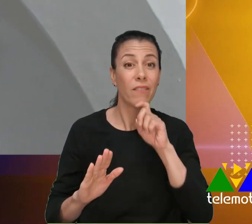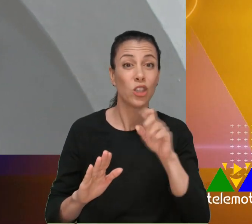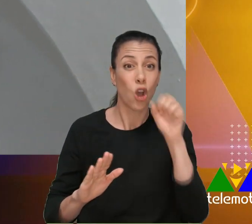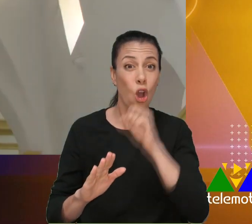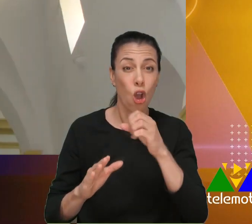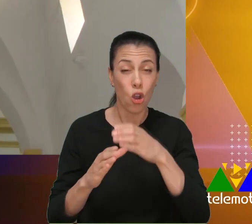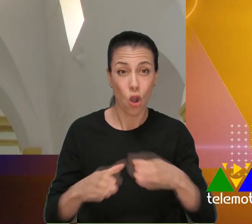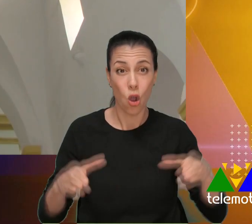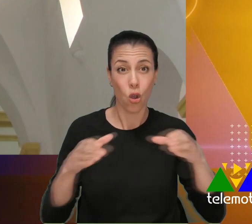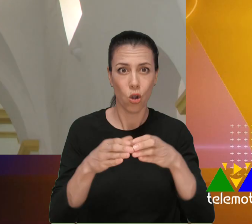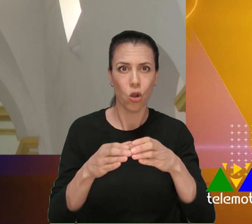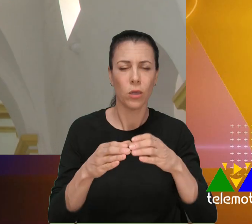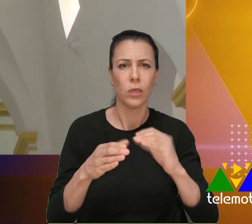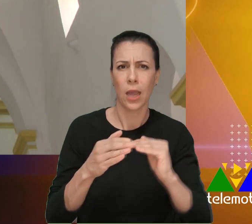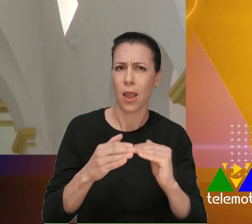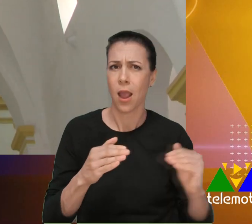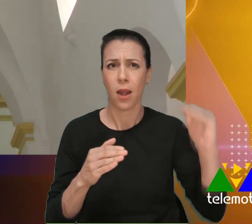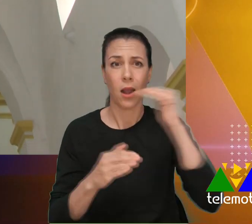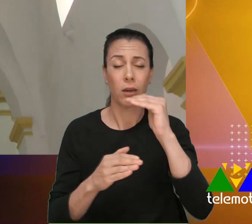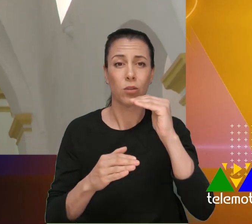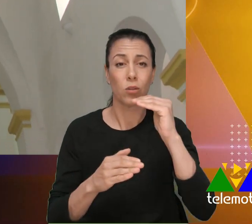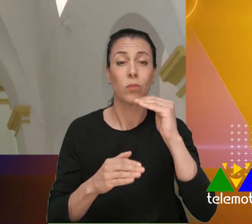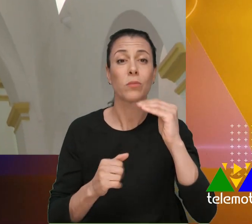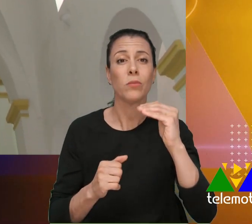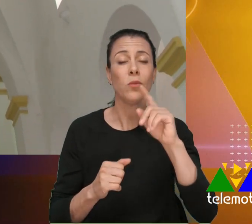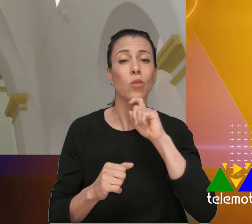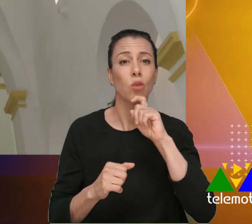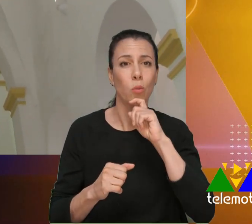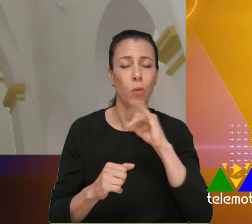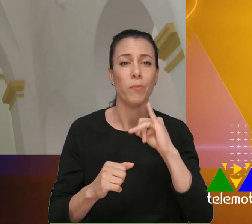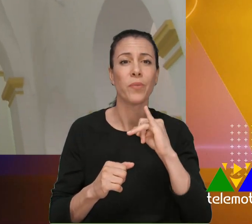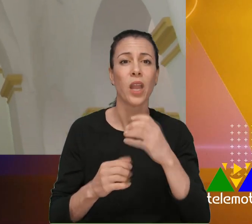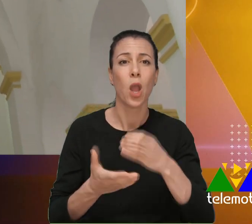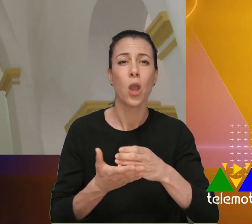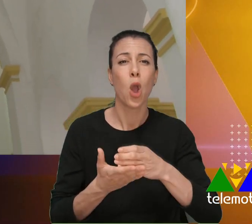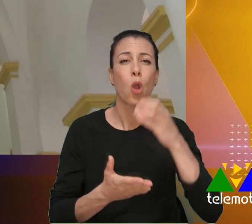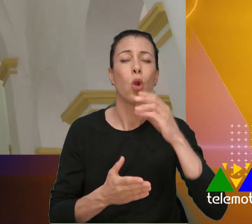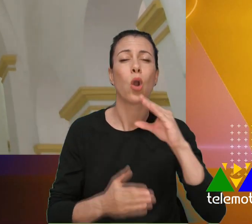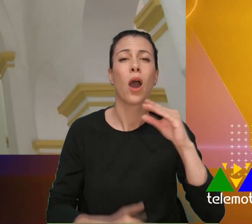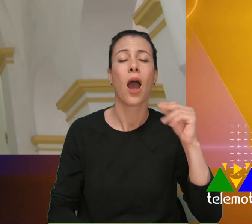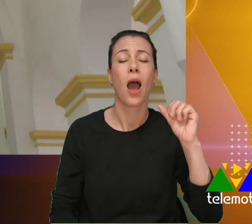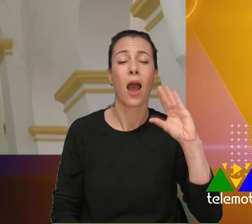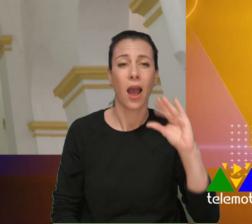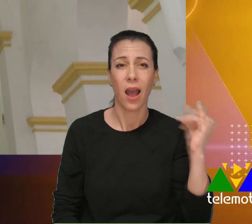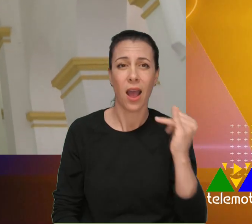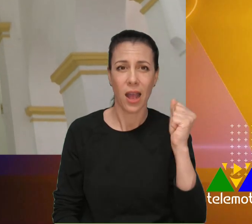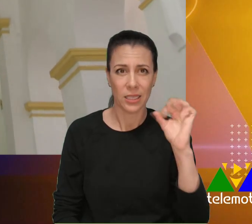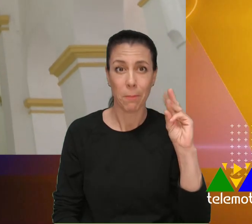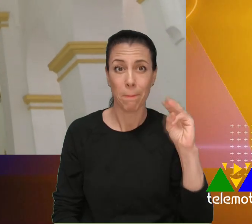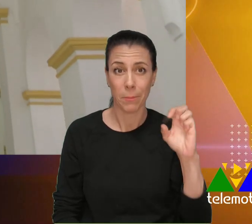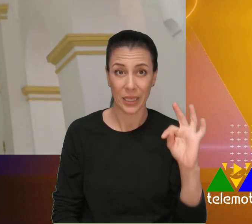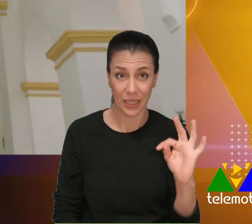es decir, estaba en alto, sostenido por una pilastra, por una columna de jaspe, y estaba en